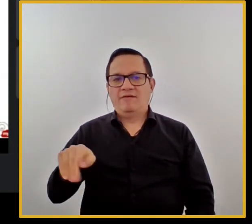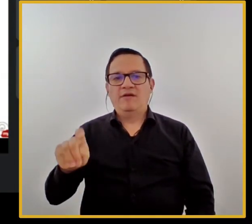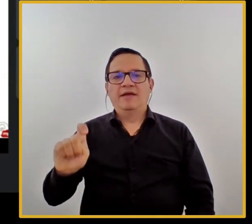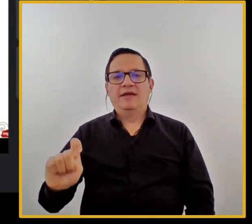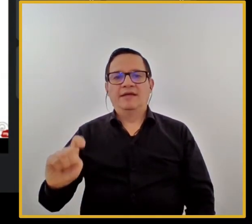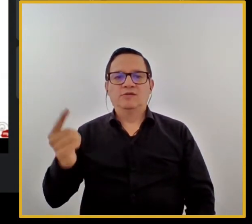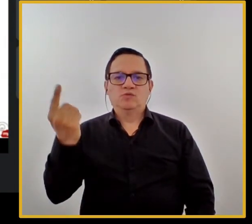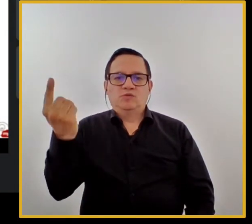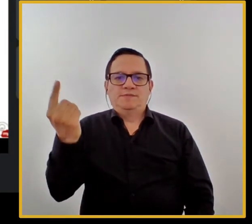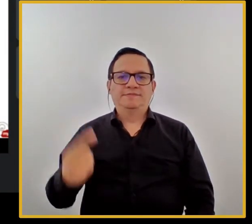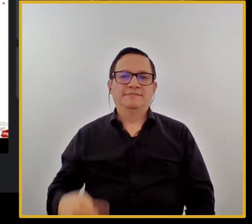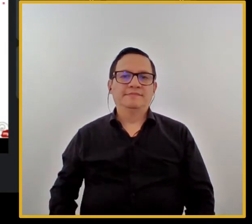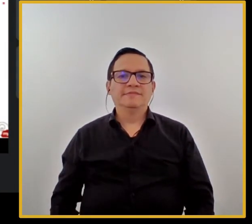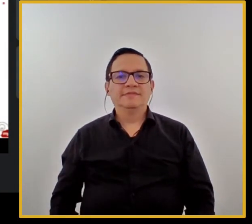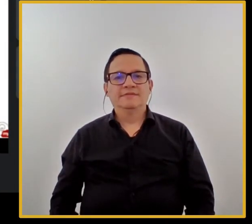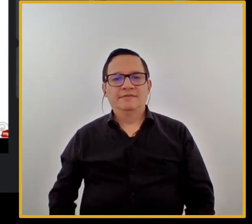Acá.